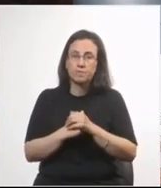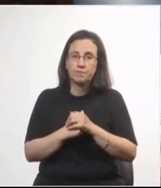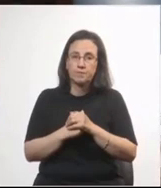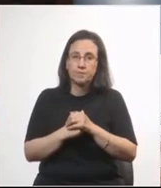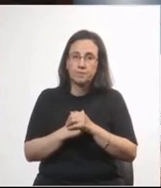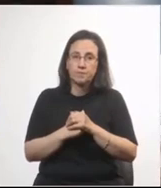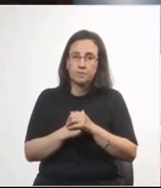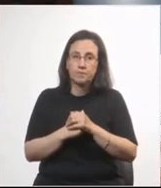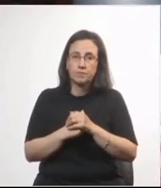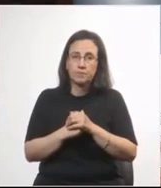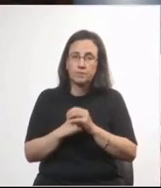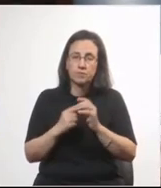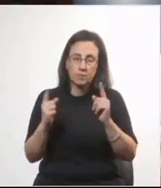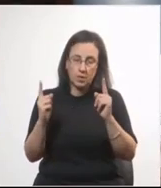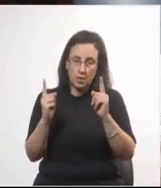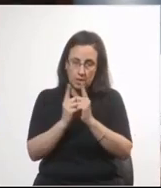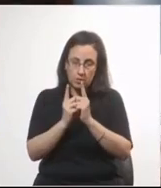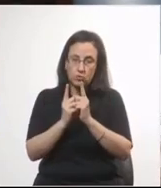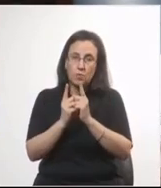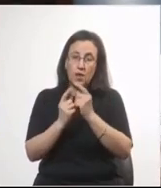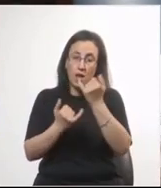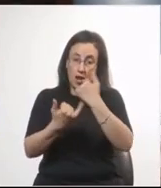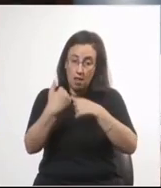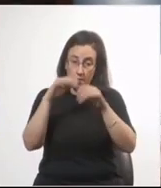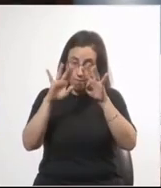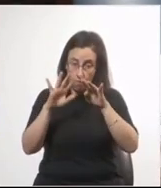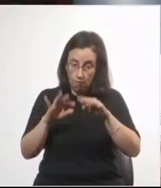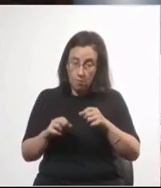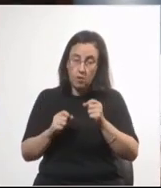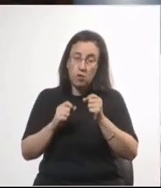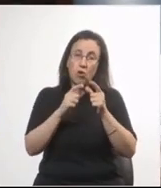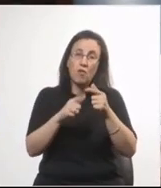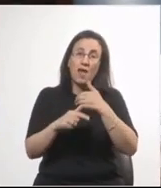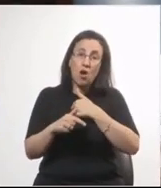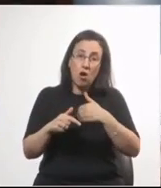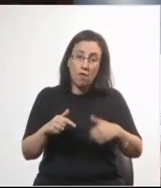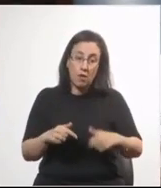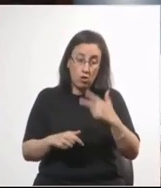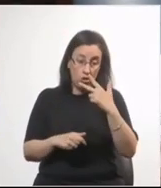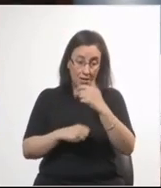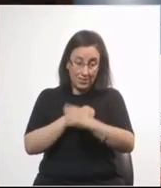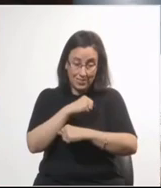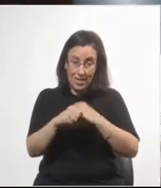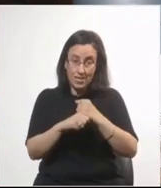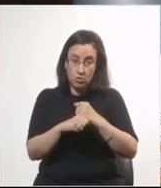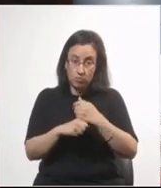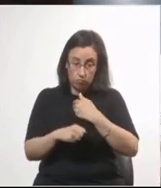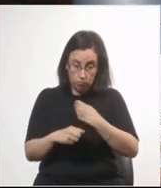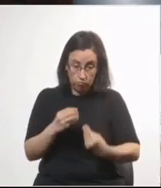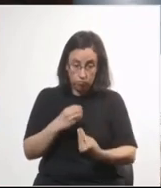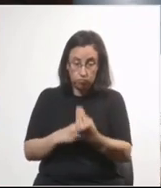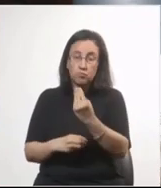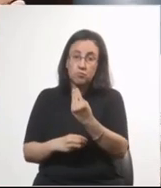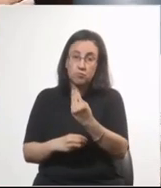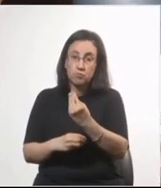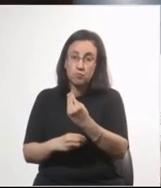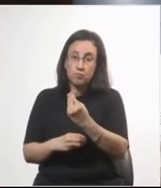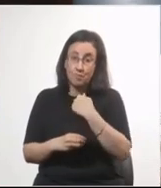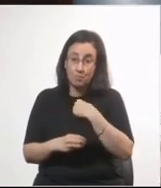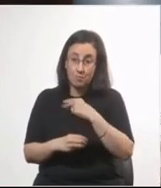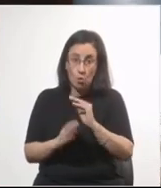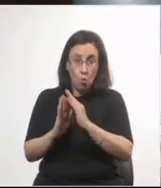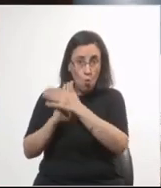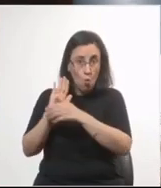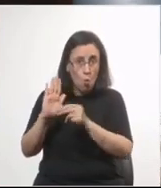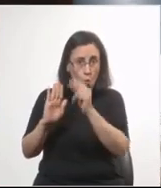Entonces, en resumen, el informe que nos brinda el gobierno sobre los 3 primeros años de su gestión nos dice que el país produce